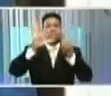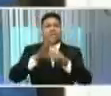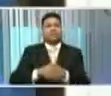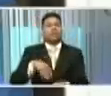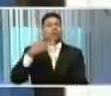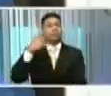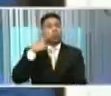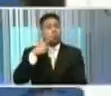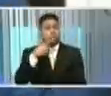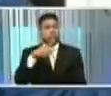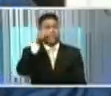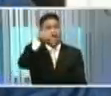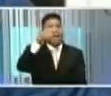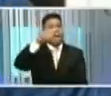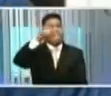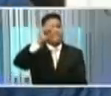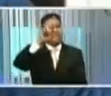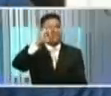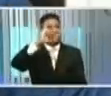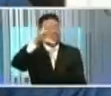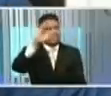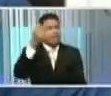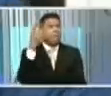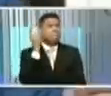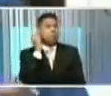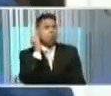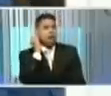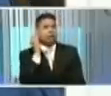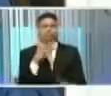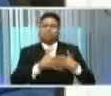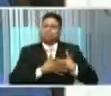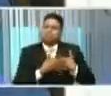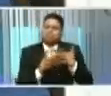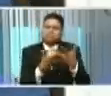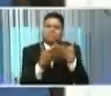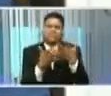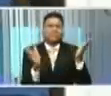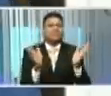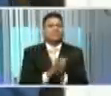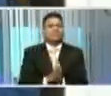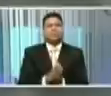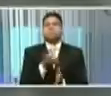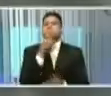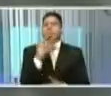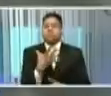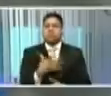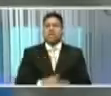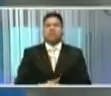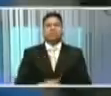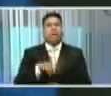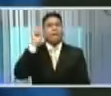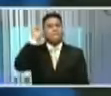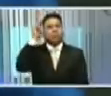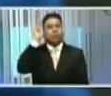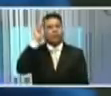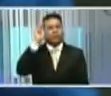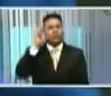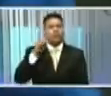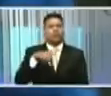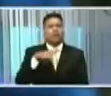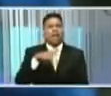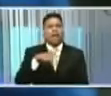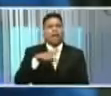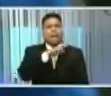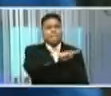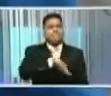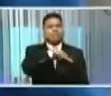su propia vida, ella pasó de ser una beneficiaria de Barrio Adentro, una profesora de la Misión Rivas,